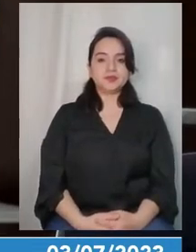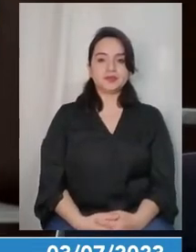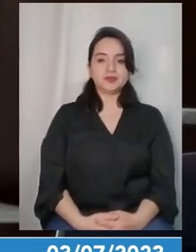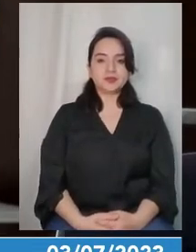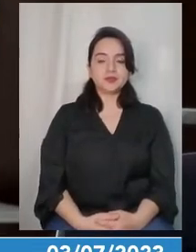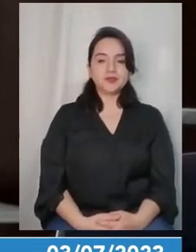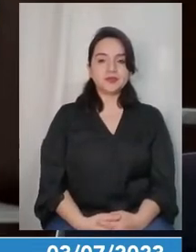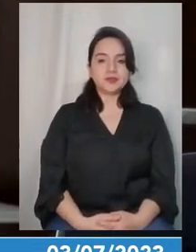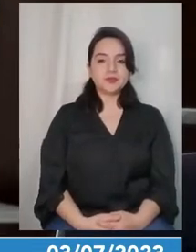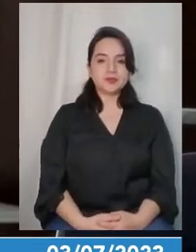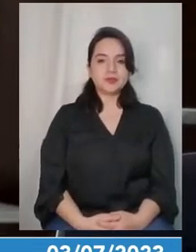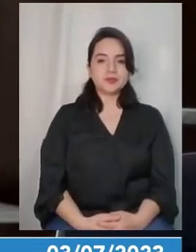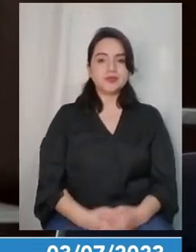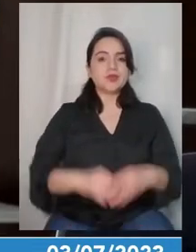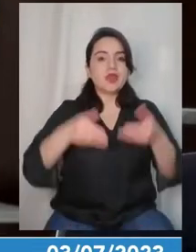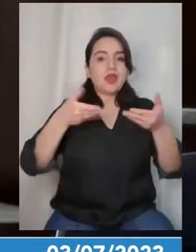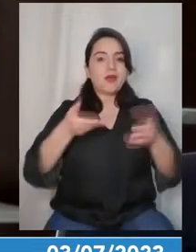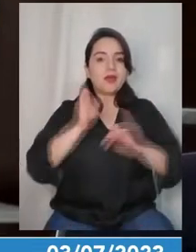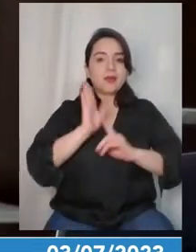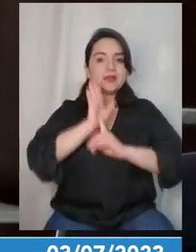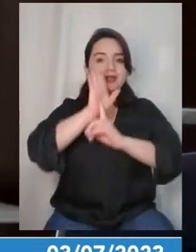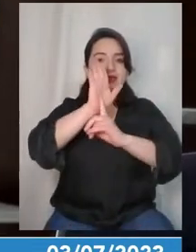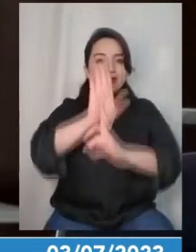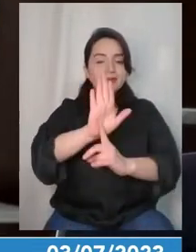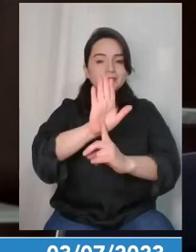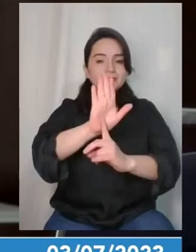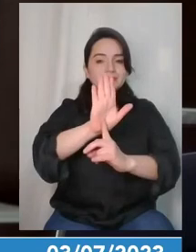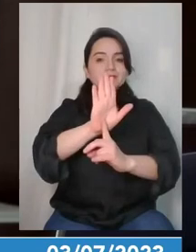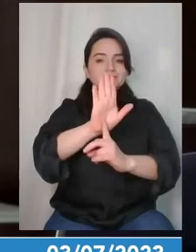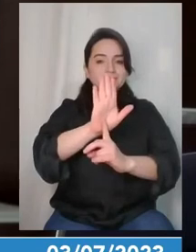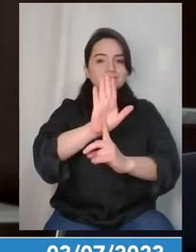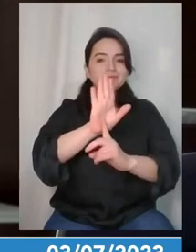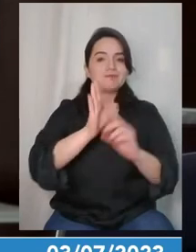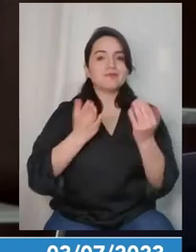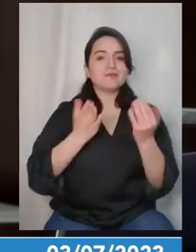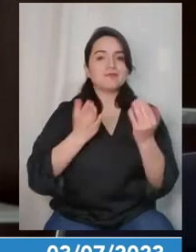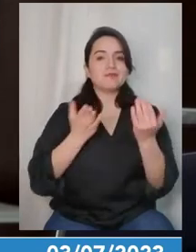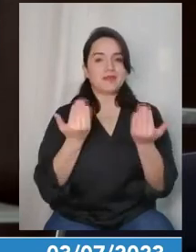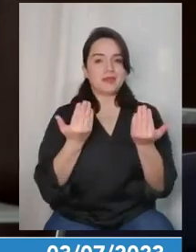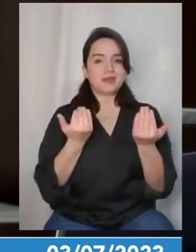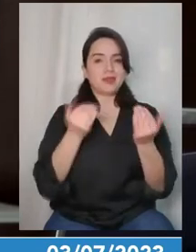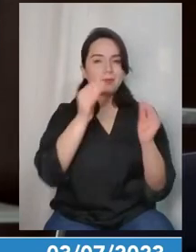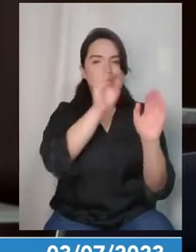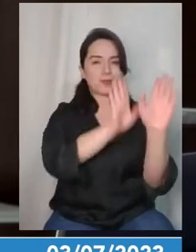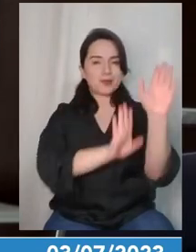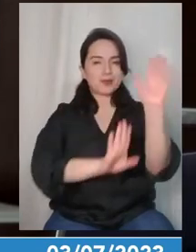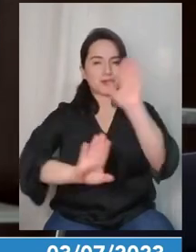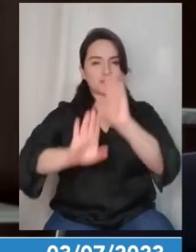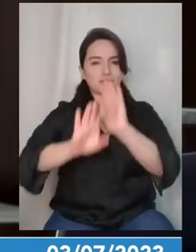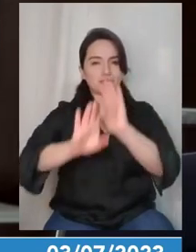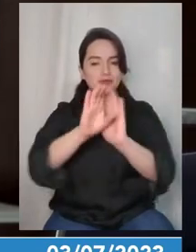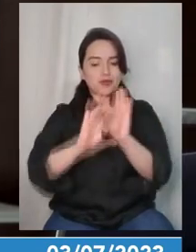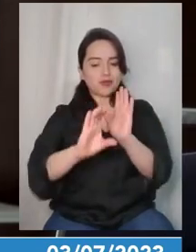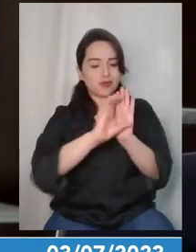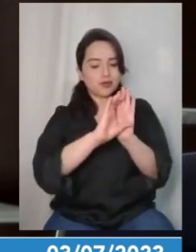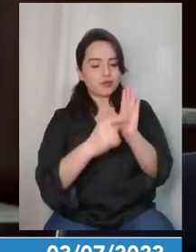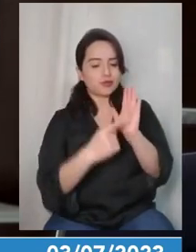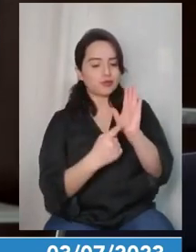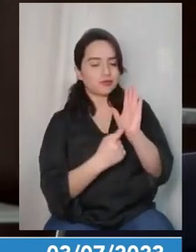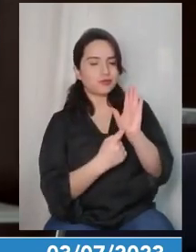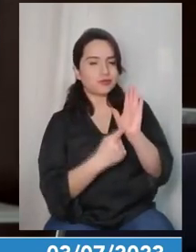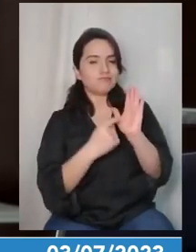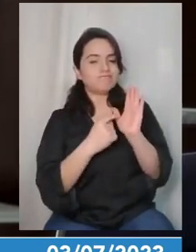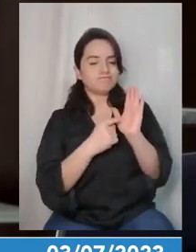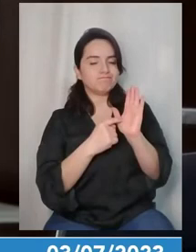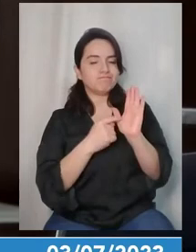Hoy en día voy a presentar a favor de la necesidad de proteger constitucionalmente a los animales, en apoyo a la